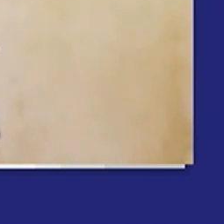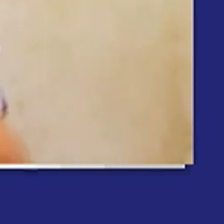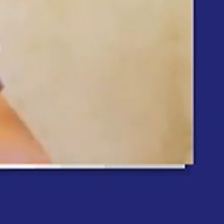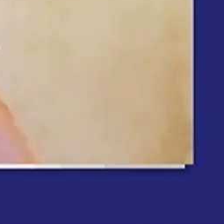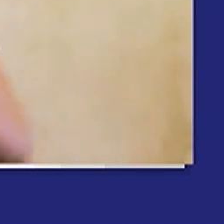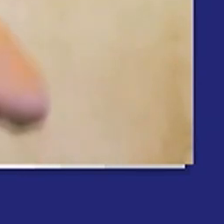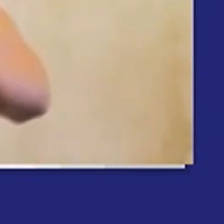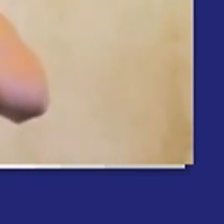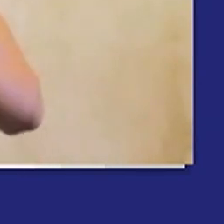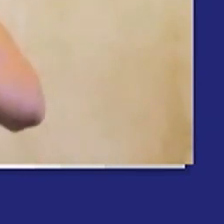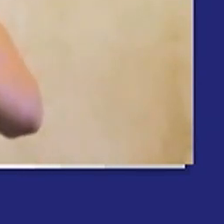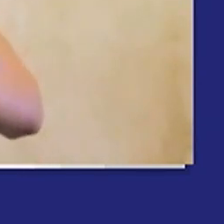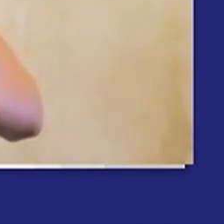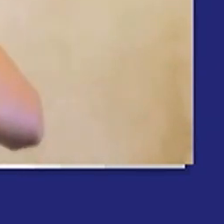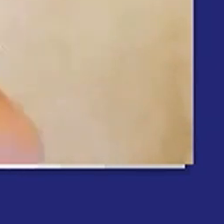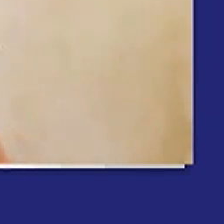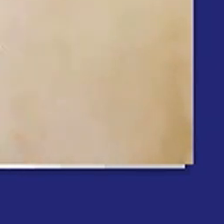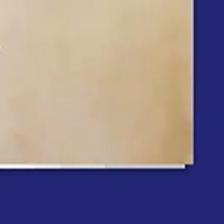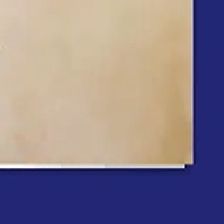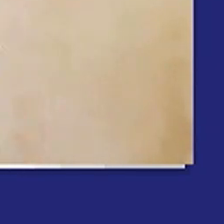Trabajo.